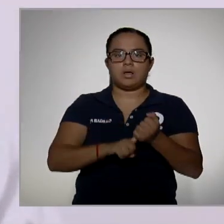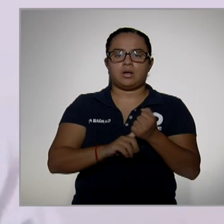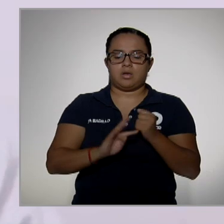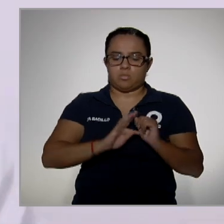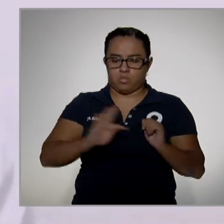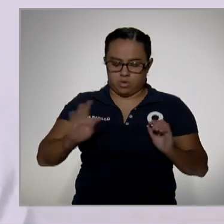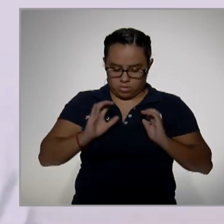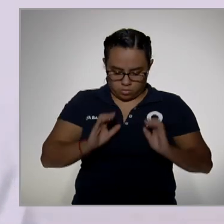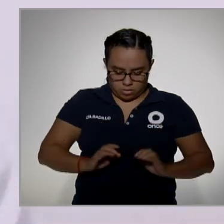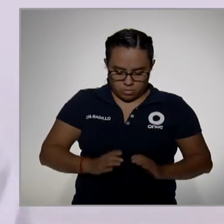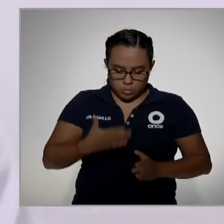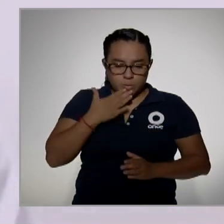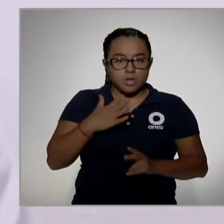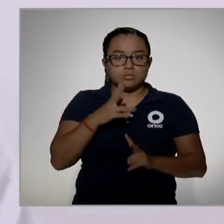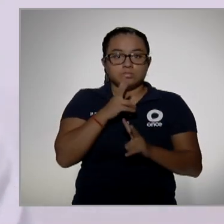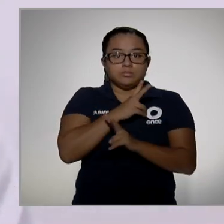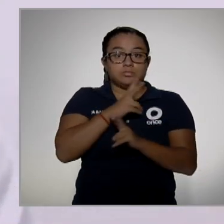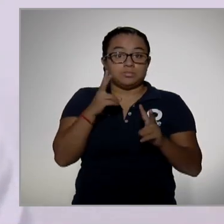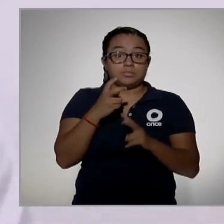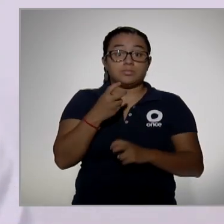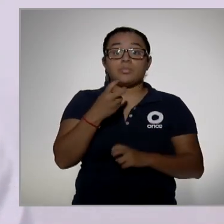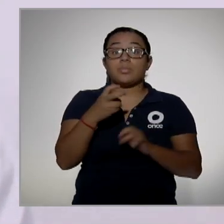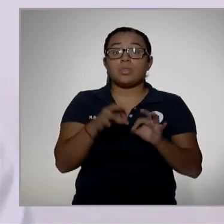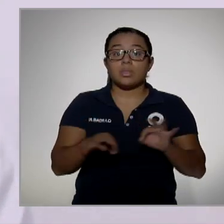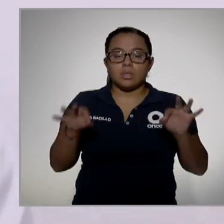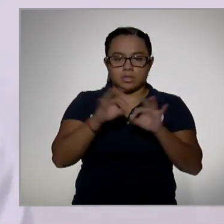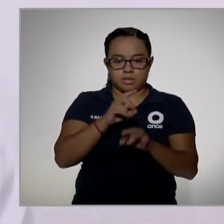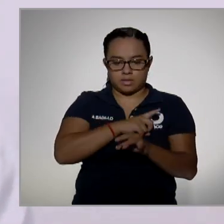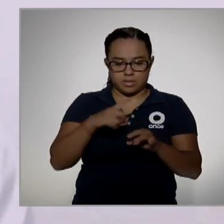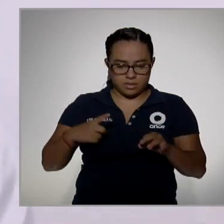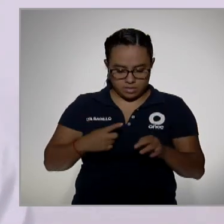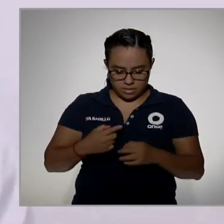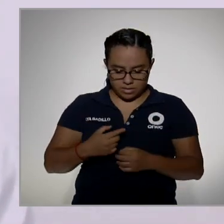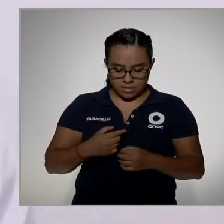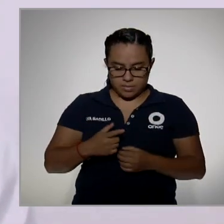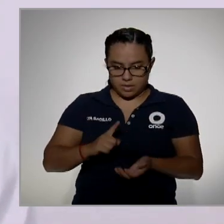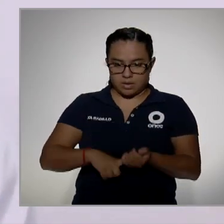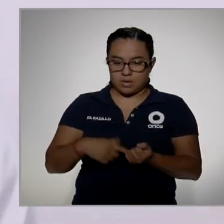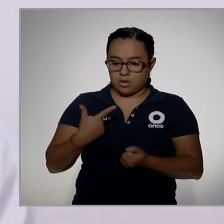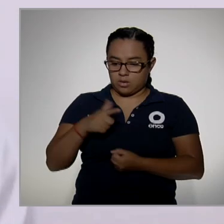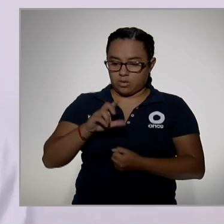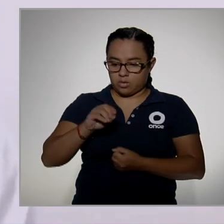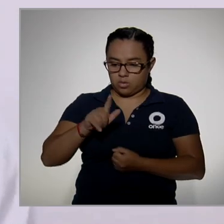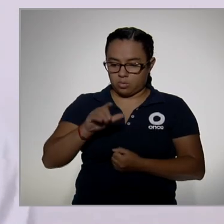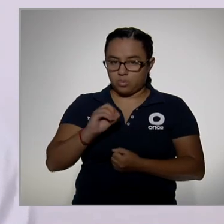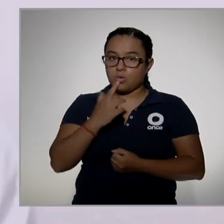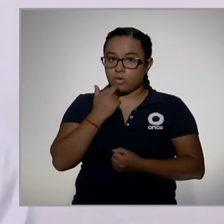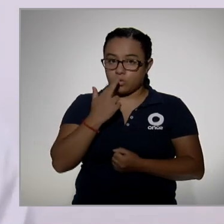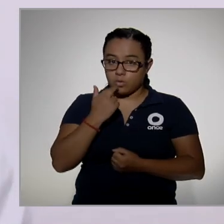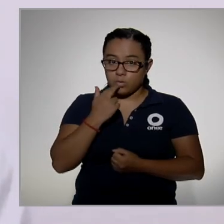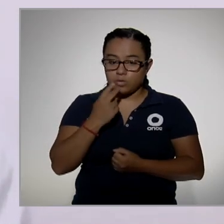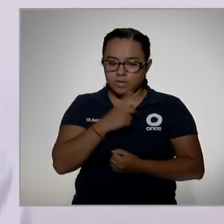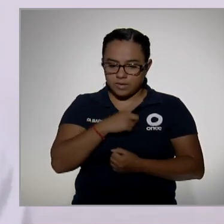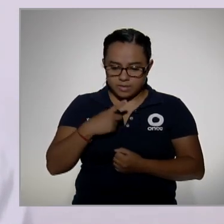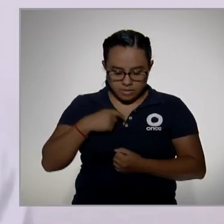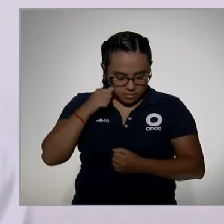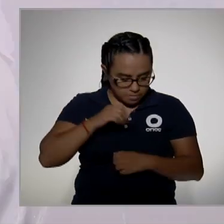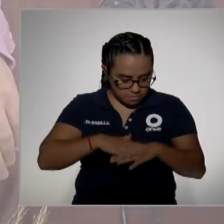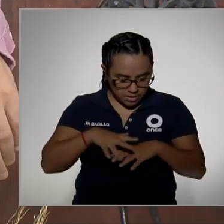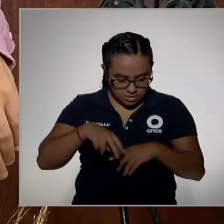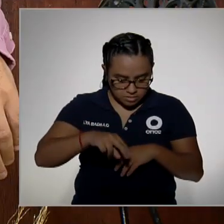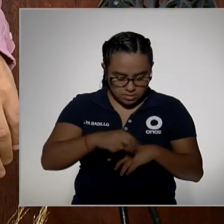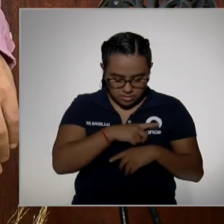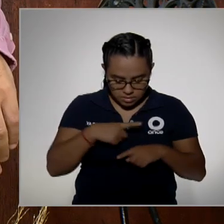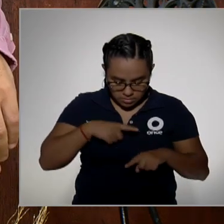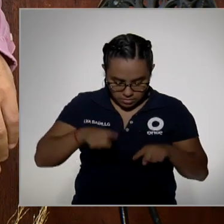organismo entonces es importante tener un nivel adecuado de heridos y tos y de sangre y estarle midiendo constantemente